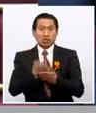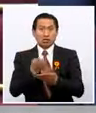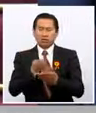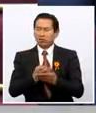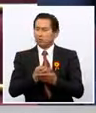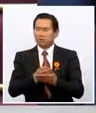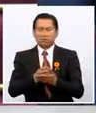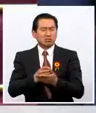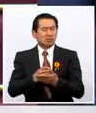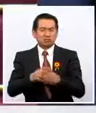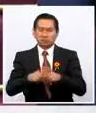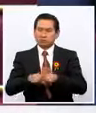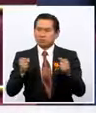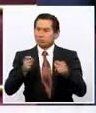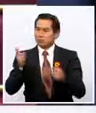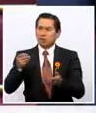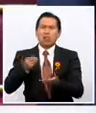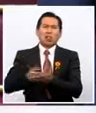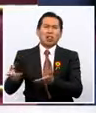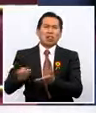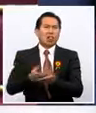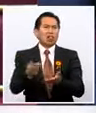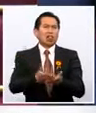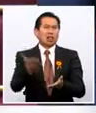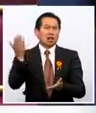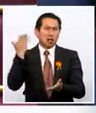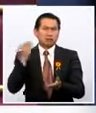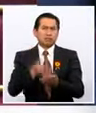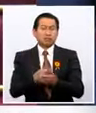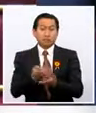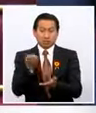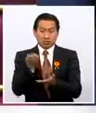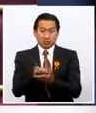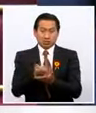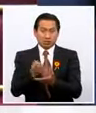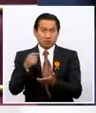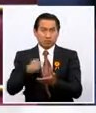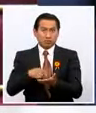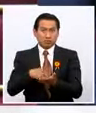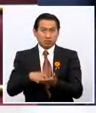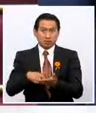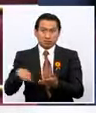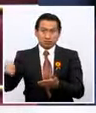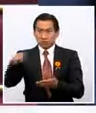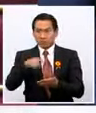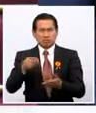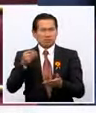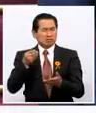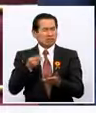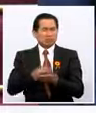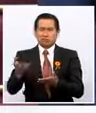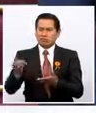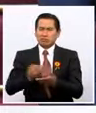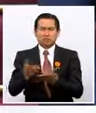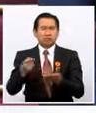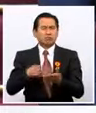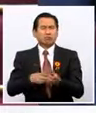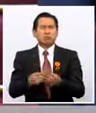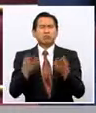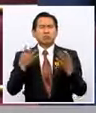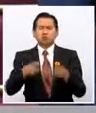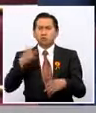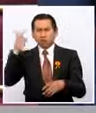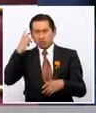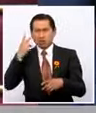por el despilfarro una economía de impresionantes gastos en lujos y en